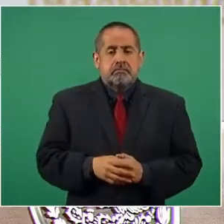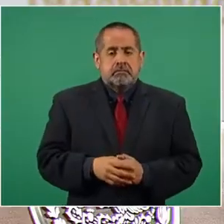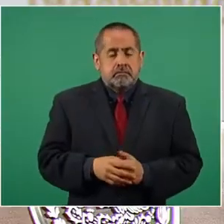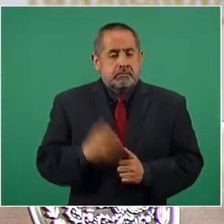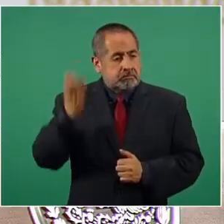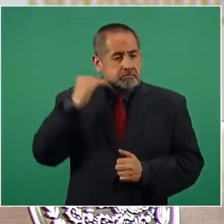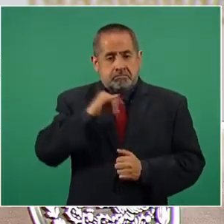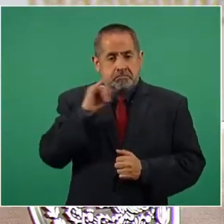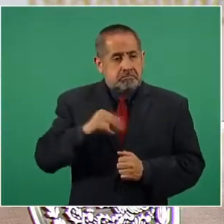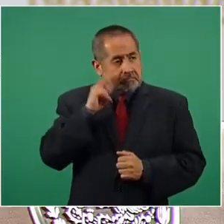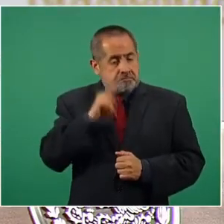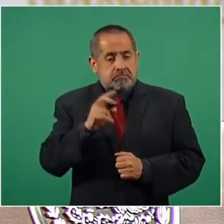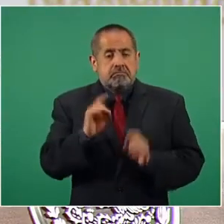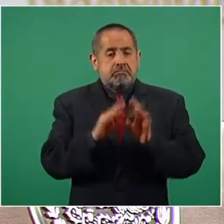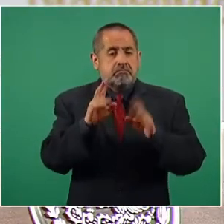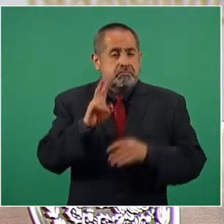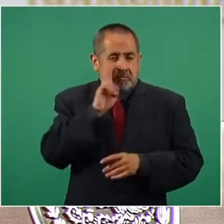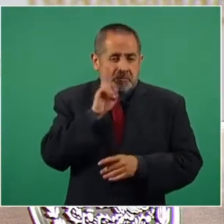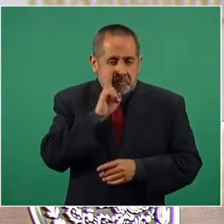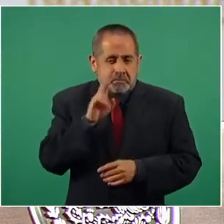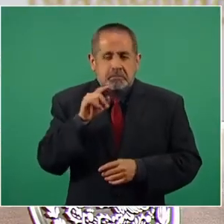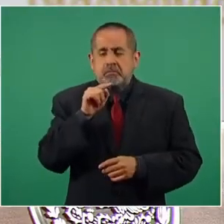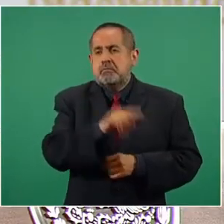en Houston, en